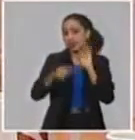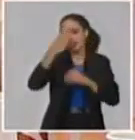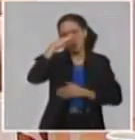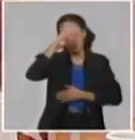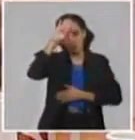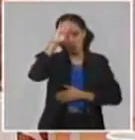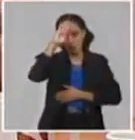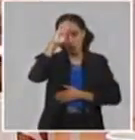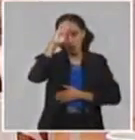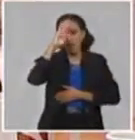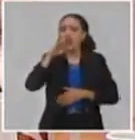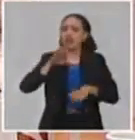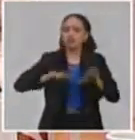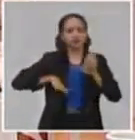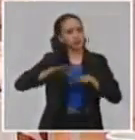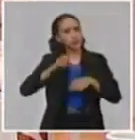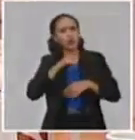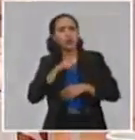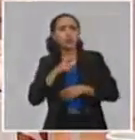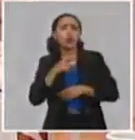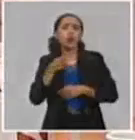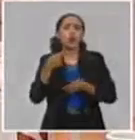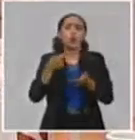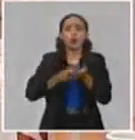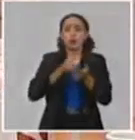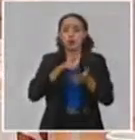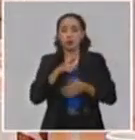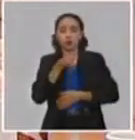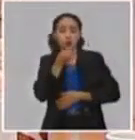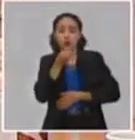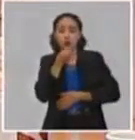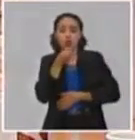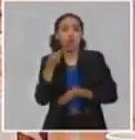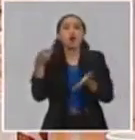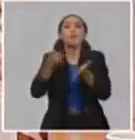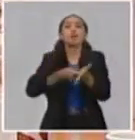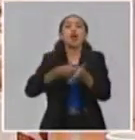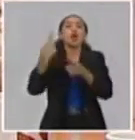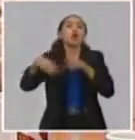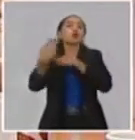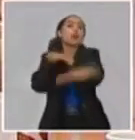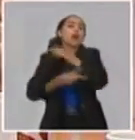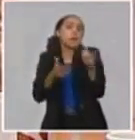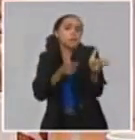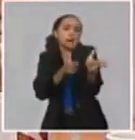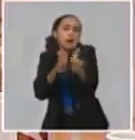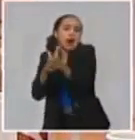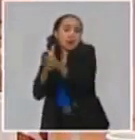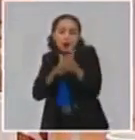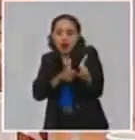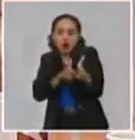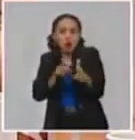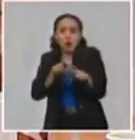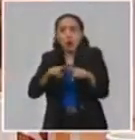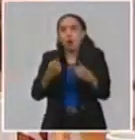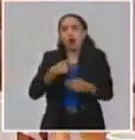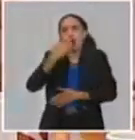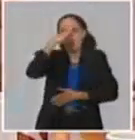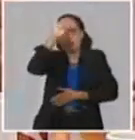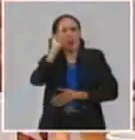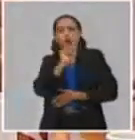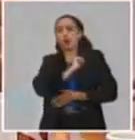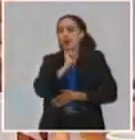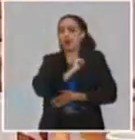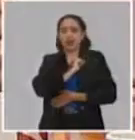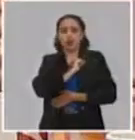importaciones. Por ejemplo, no sé, armas. No se puede importar armas. Pero eso no es porque Cuba no quiere importar armas. Esas son cosas que